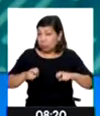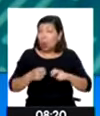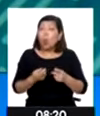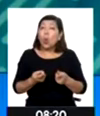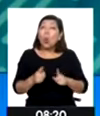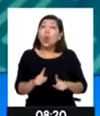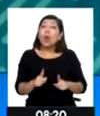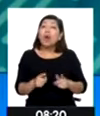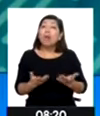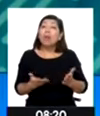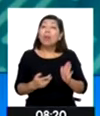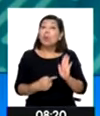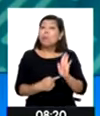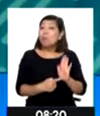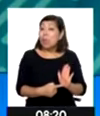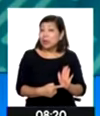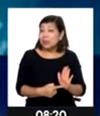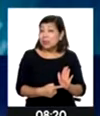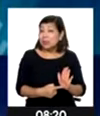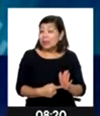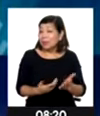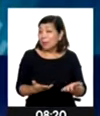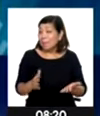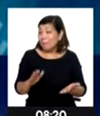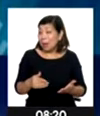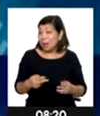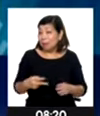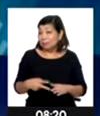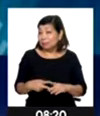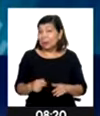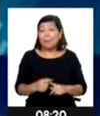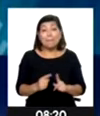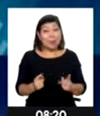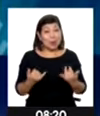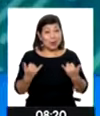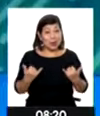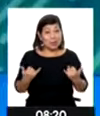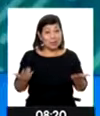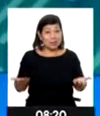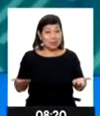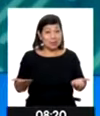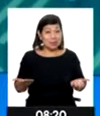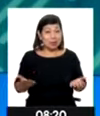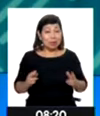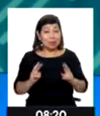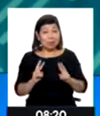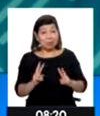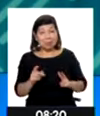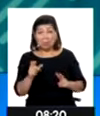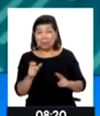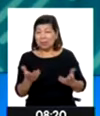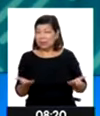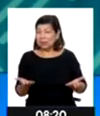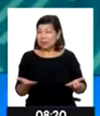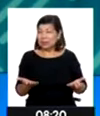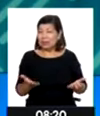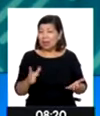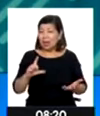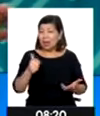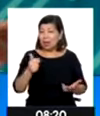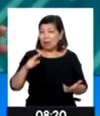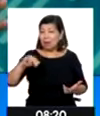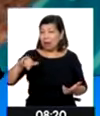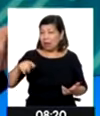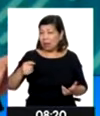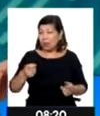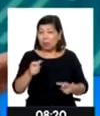cuando aparentemente o supuestamente comete un delito, ¿no? Pero esto, normalmente uno lo veía, el ciudadano lo veía a raíz del caso Lavallato